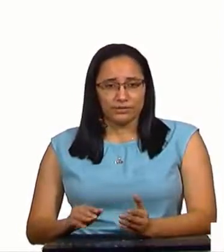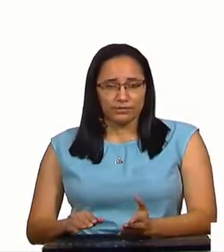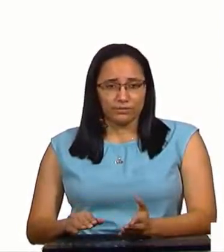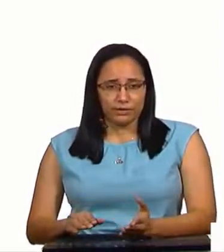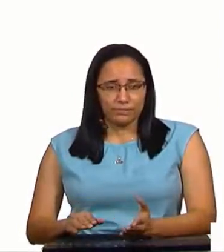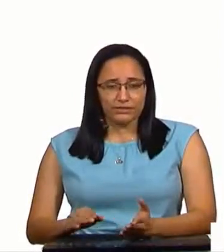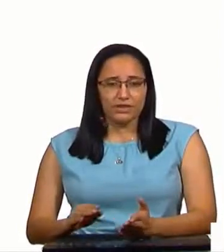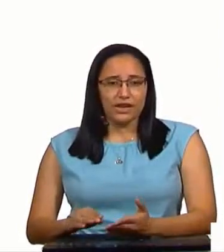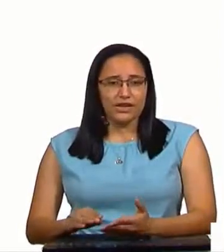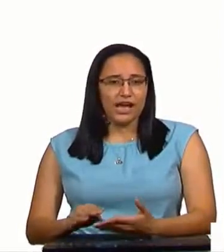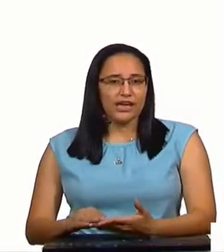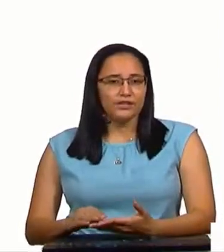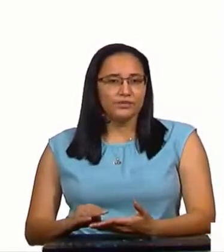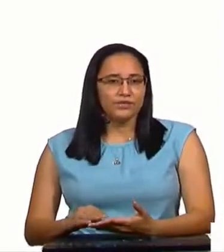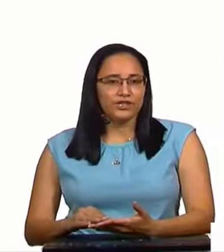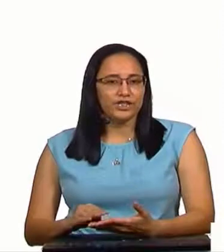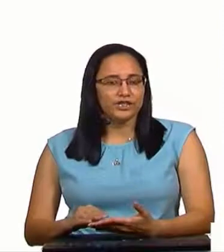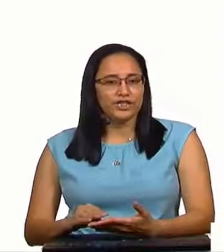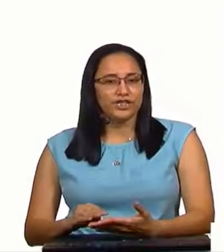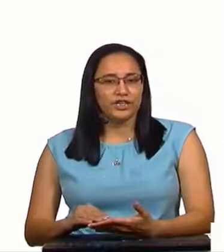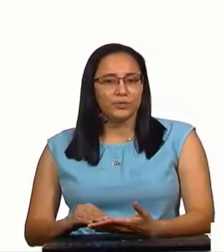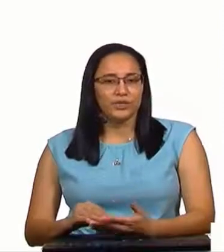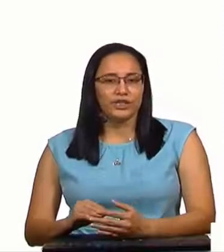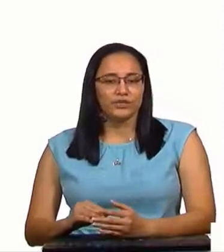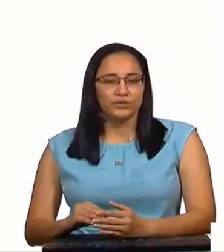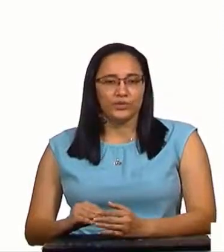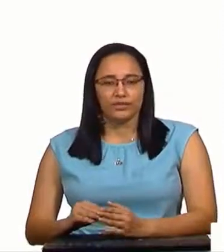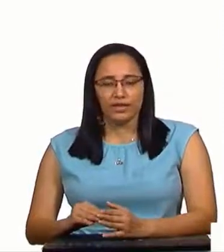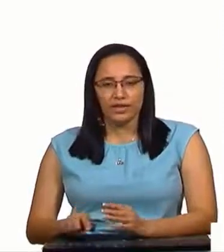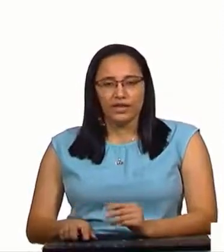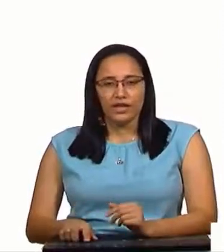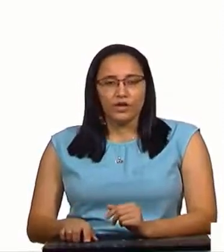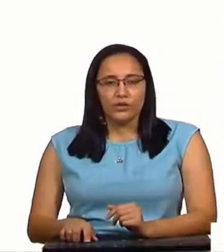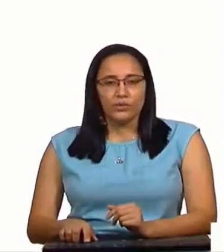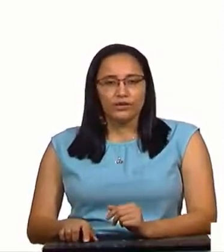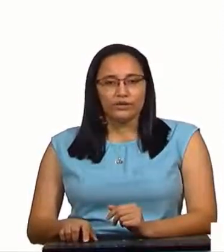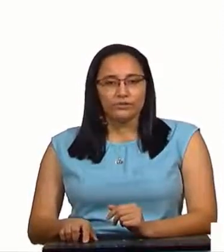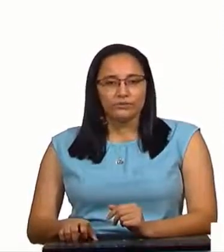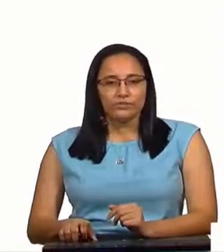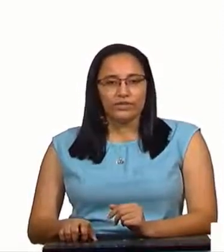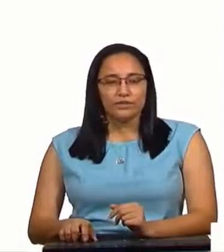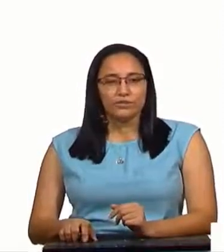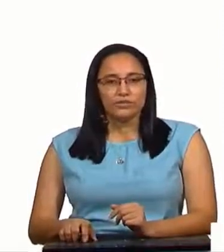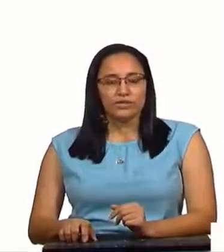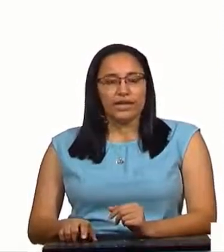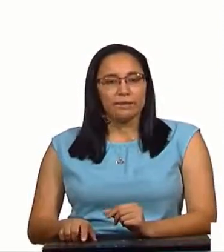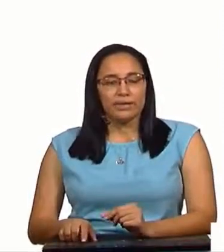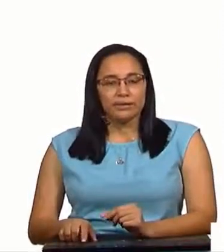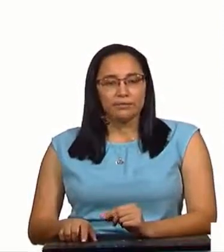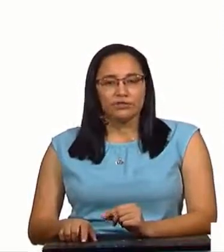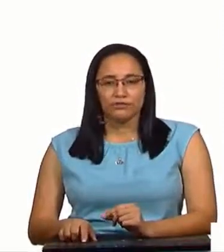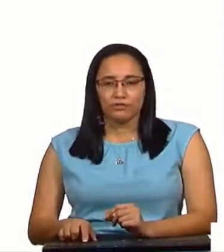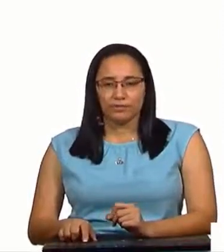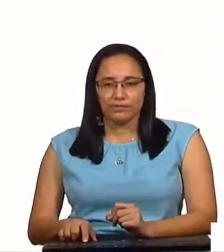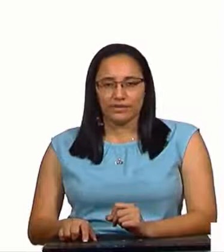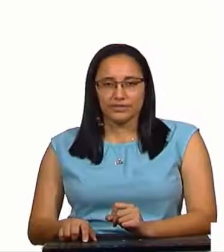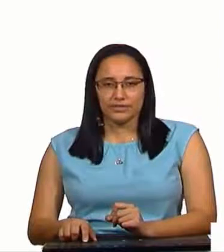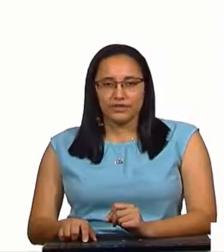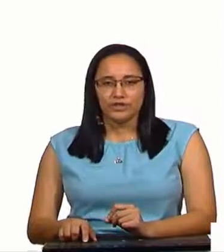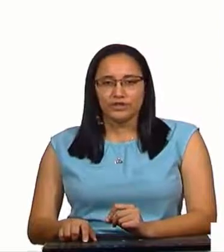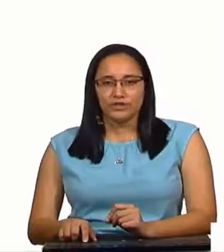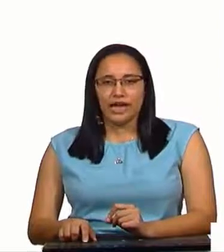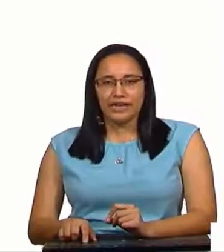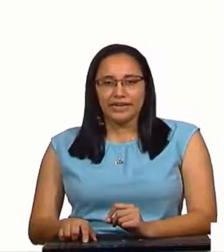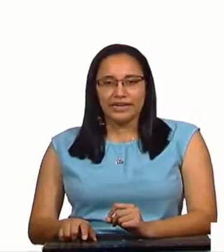los pronombres personales, I, you, he, she, it, we, you, and they. Luego tenemos el verbo en su forma